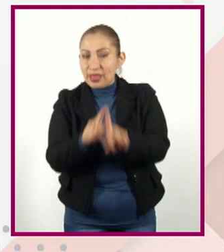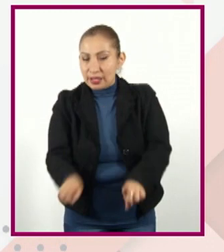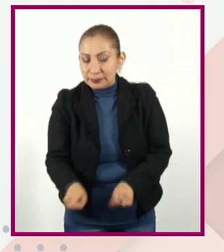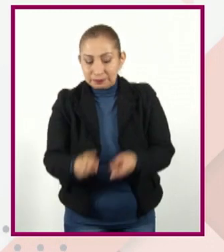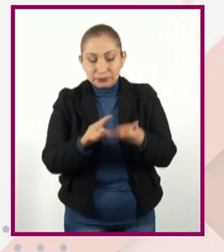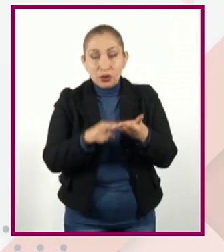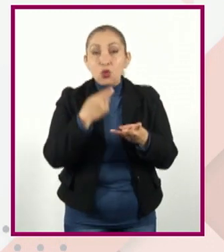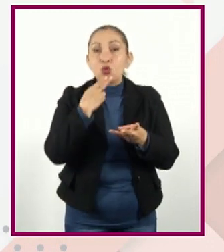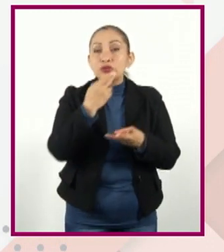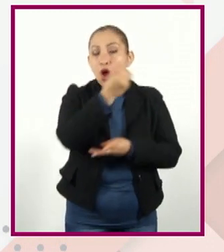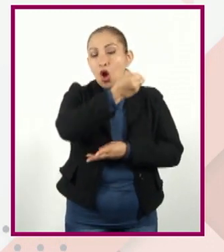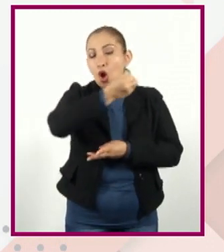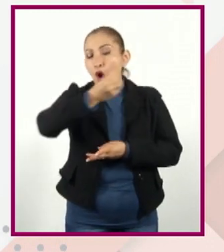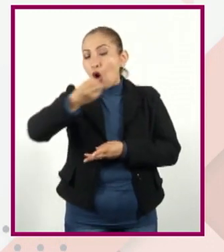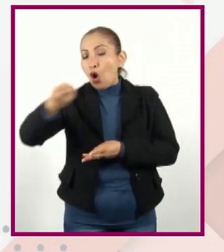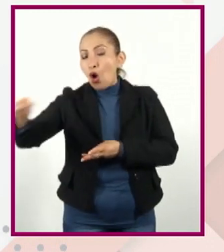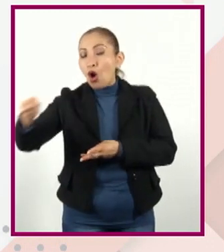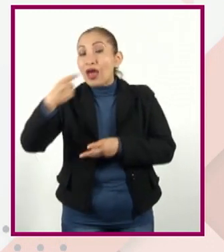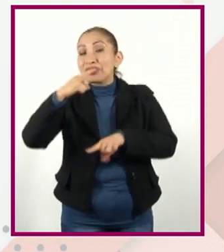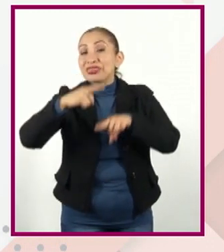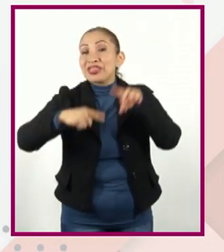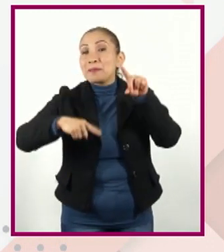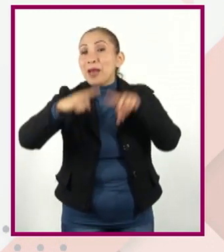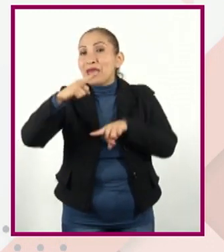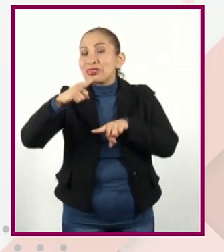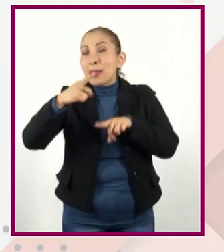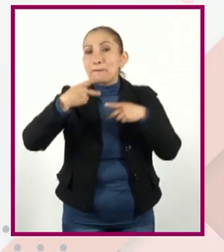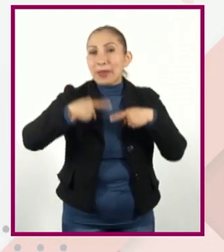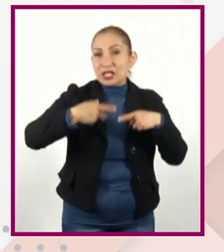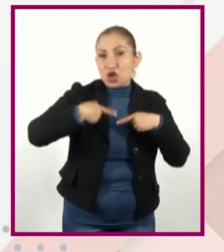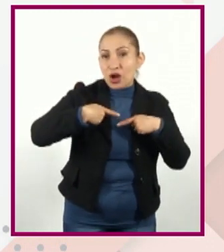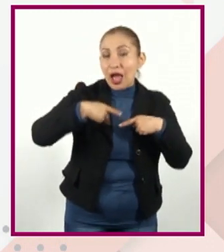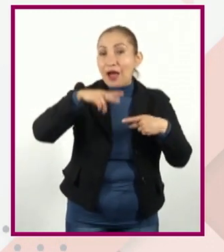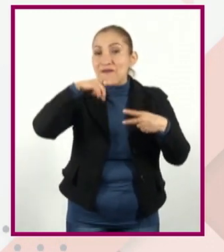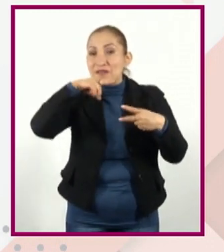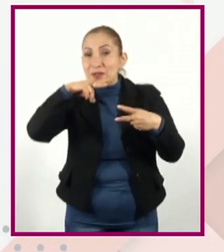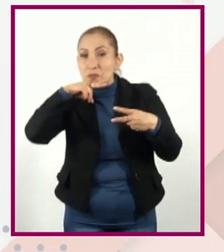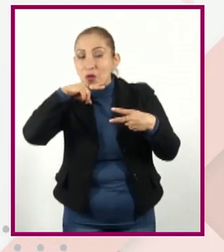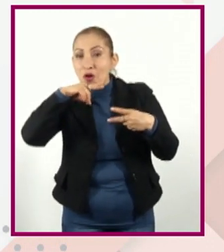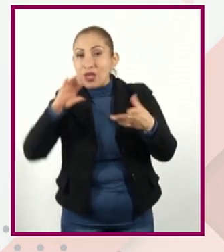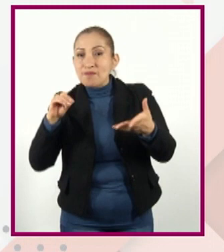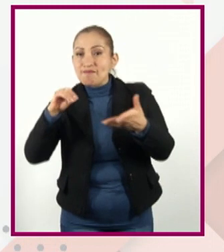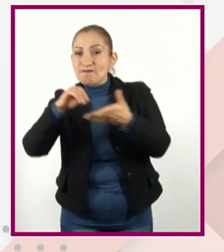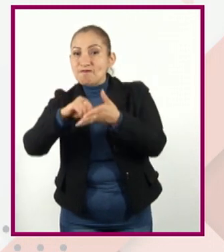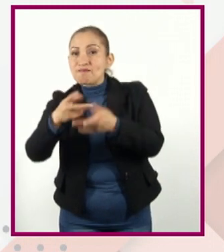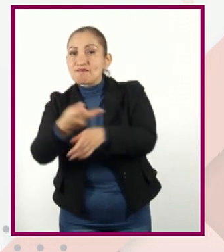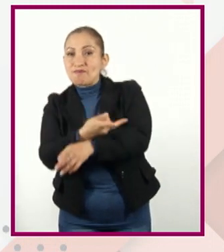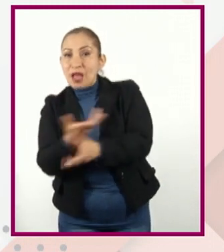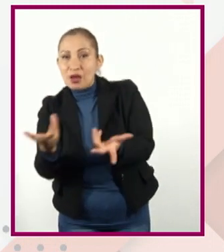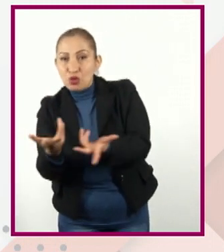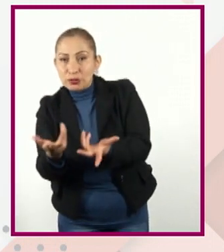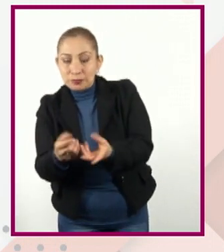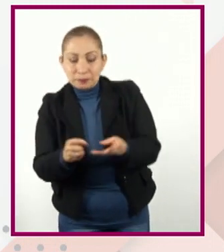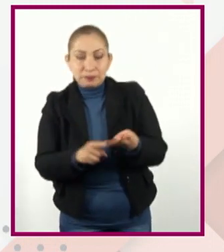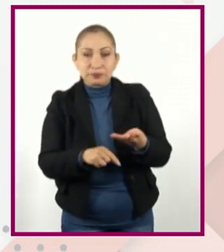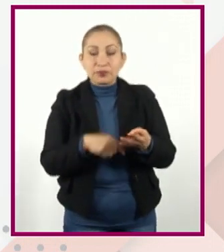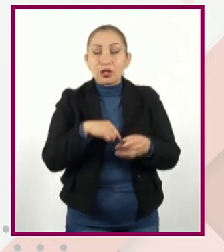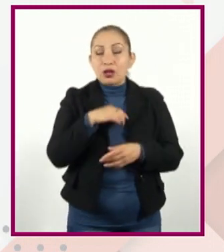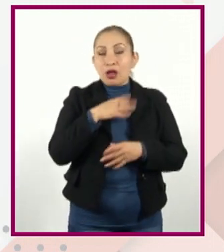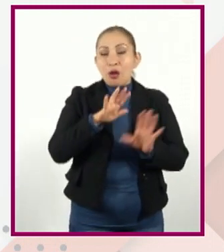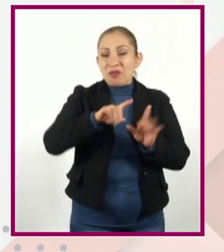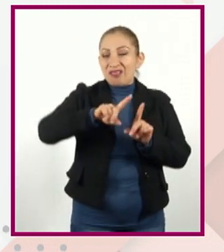Utilización de oraciones según el orden sujeto, verbo, complemento. Omisión